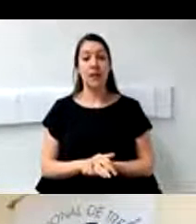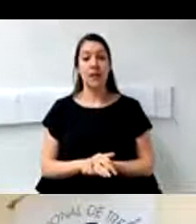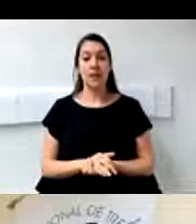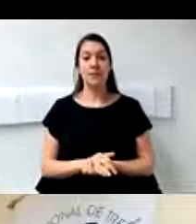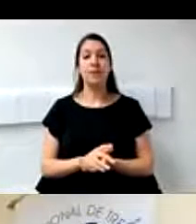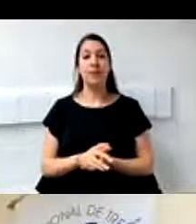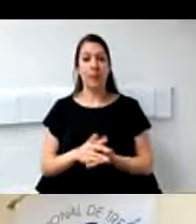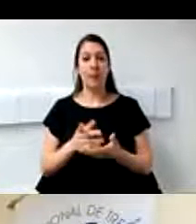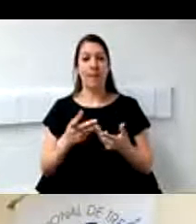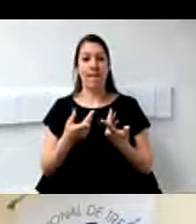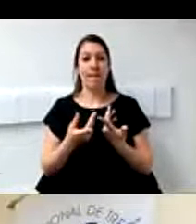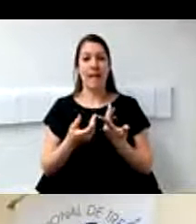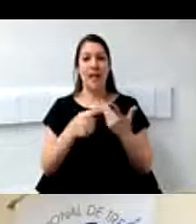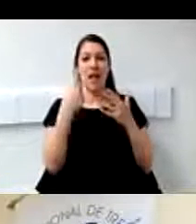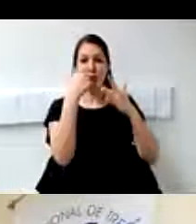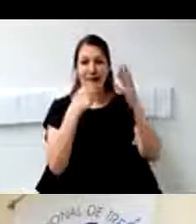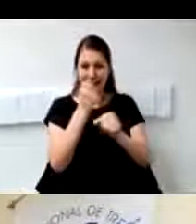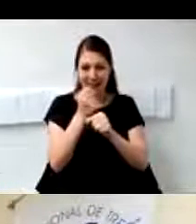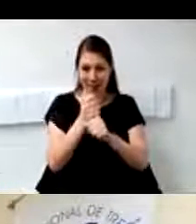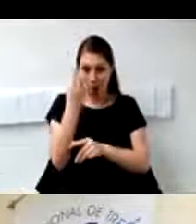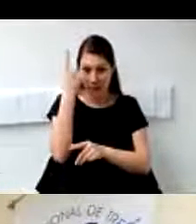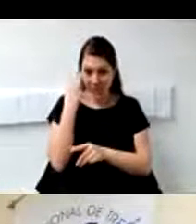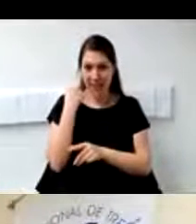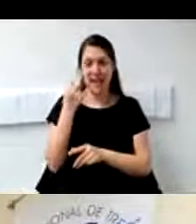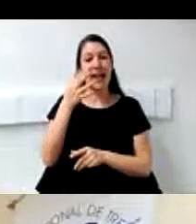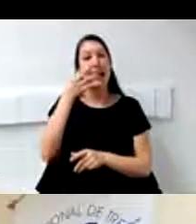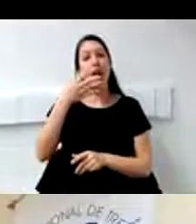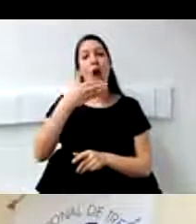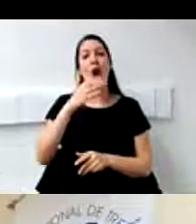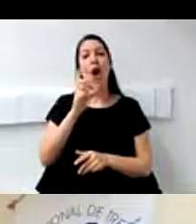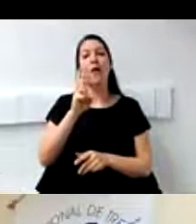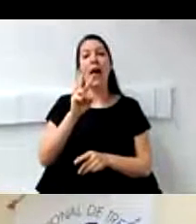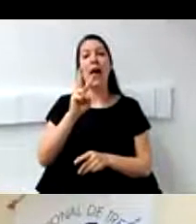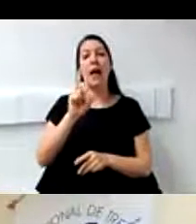de los aportes que mandaron en las tareas, creo que es de Vergara,